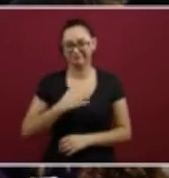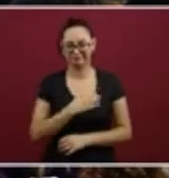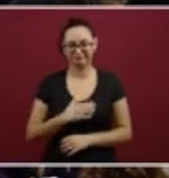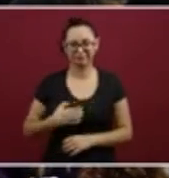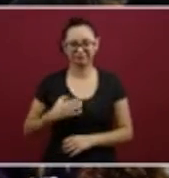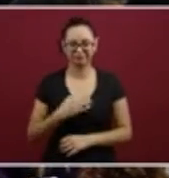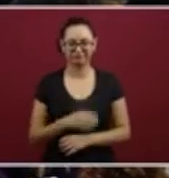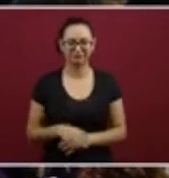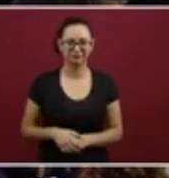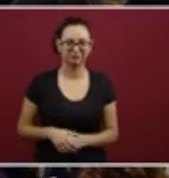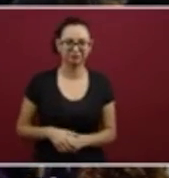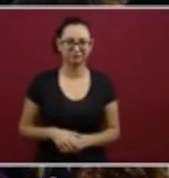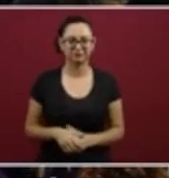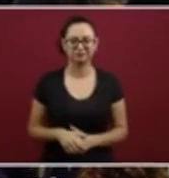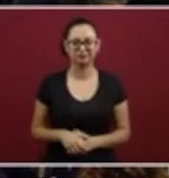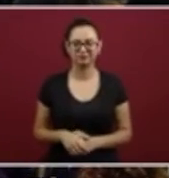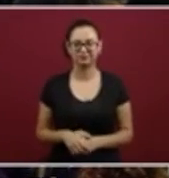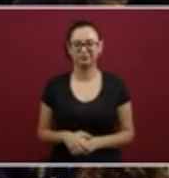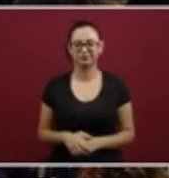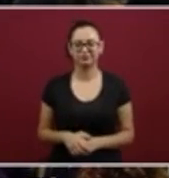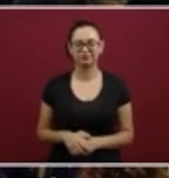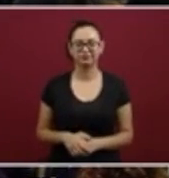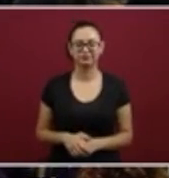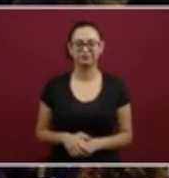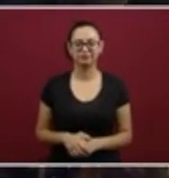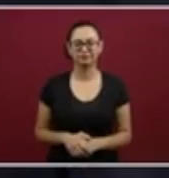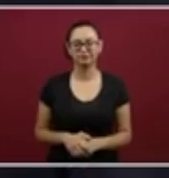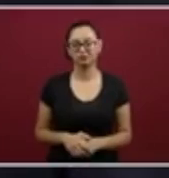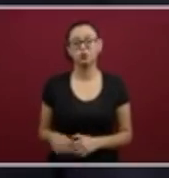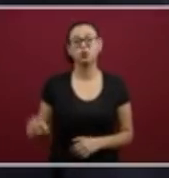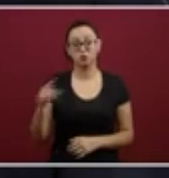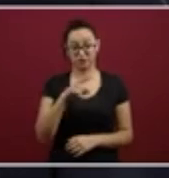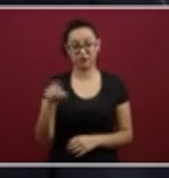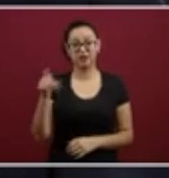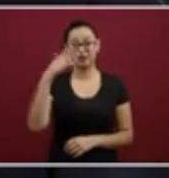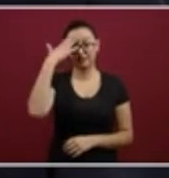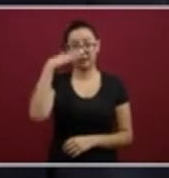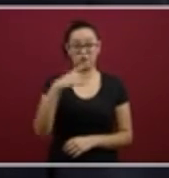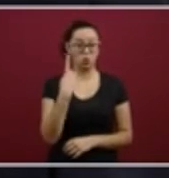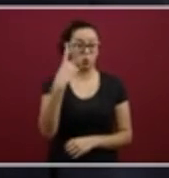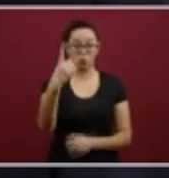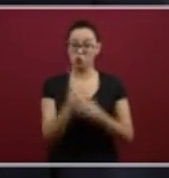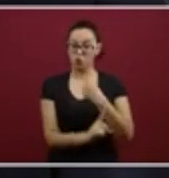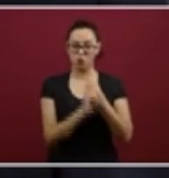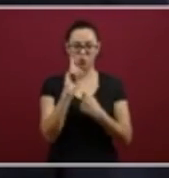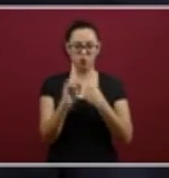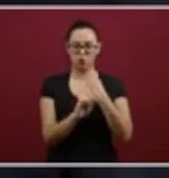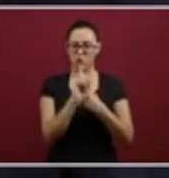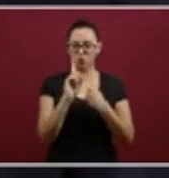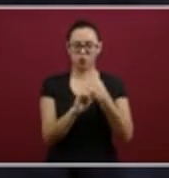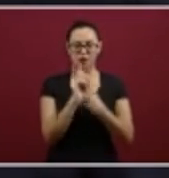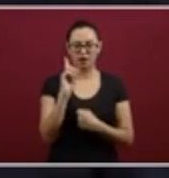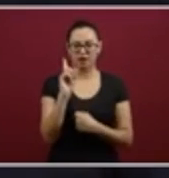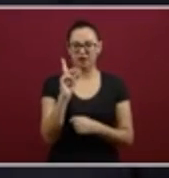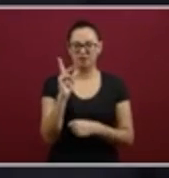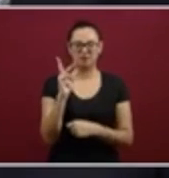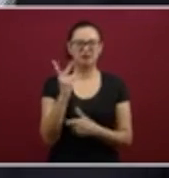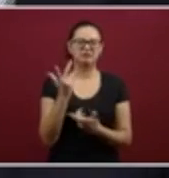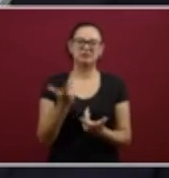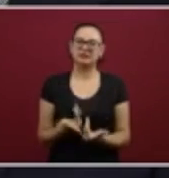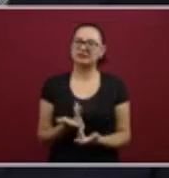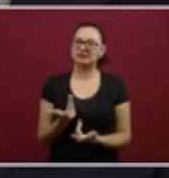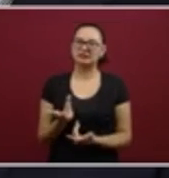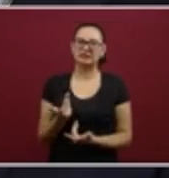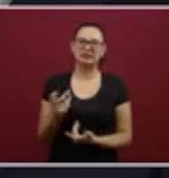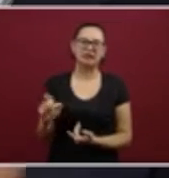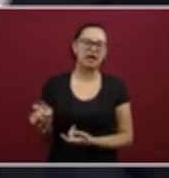ustedes que uno de los problemas de las malas herencias